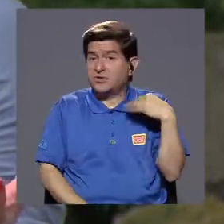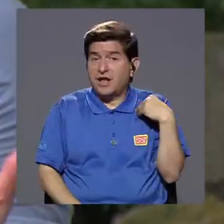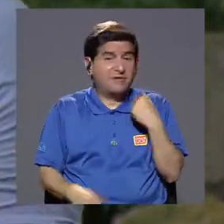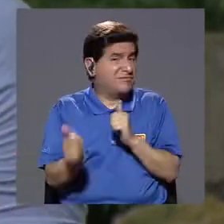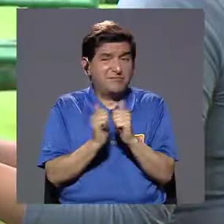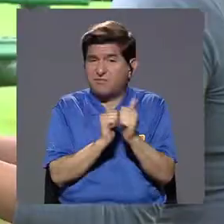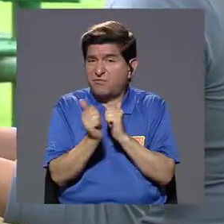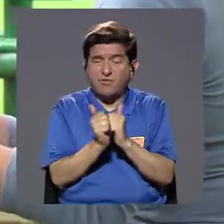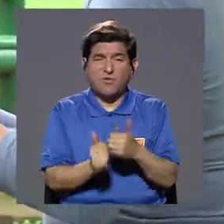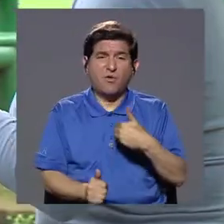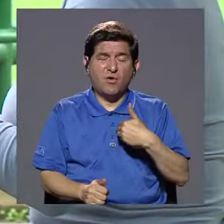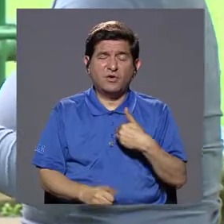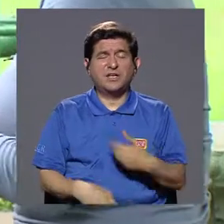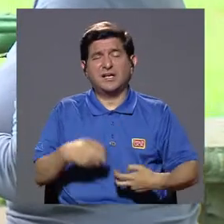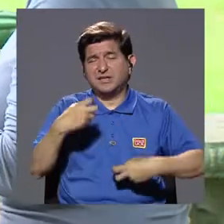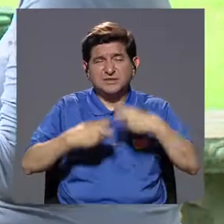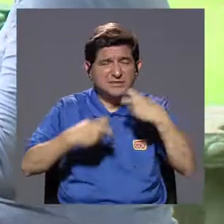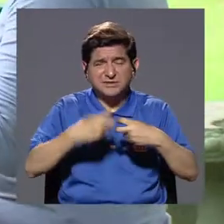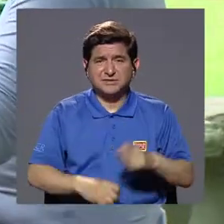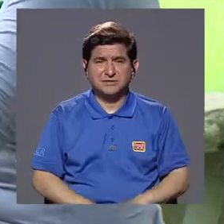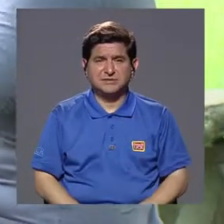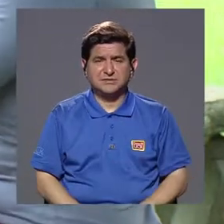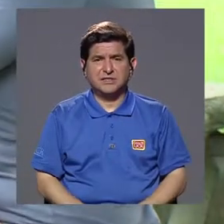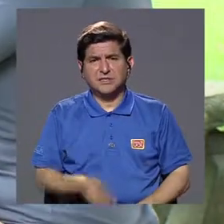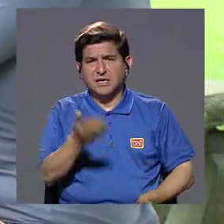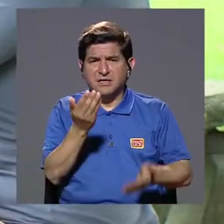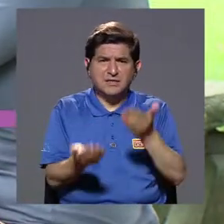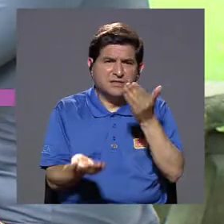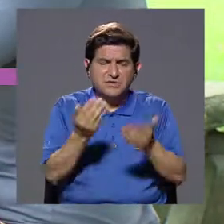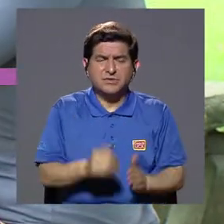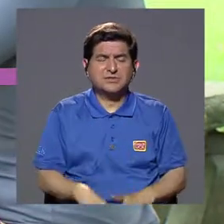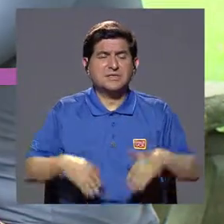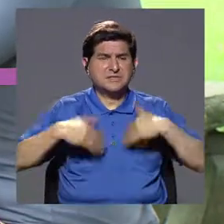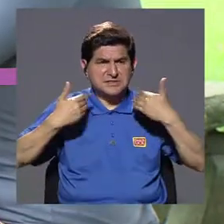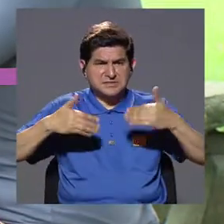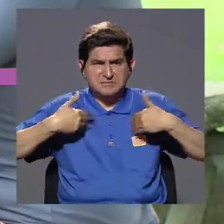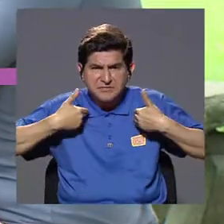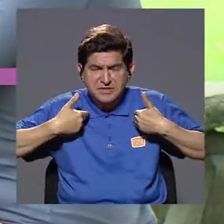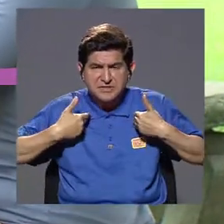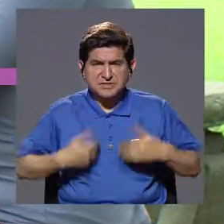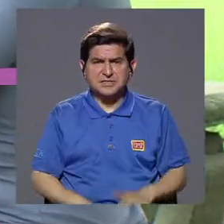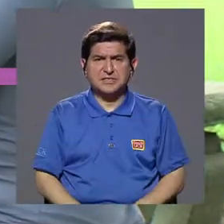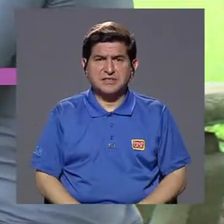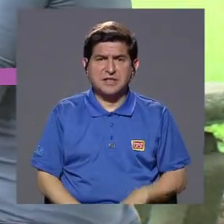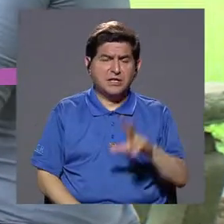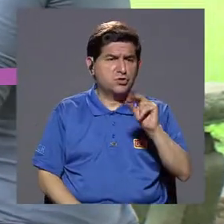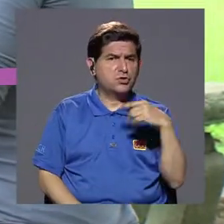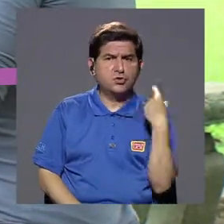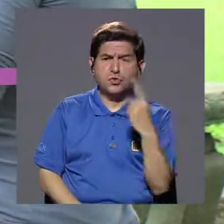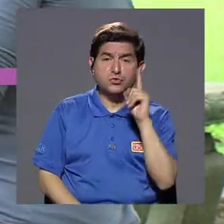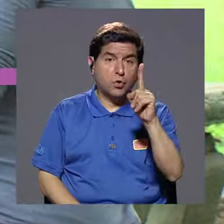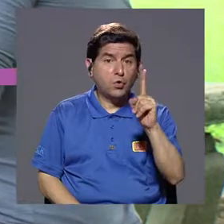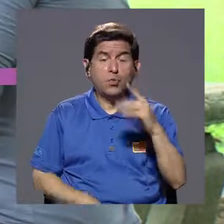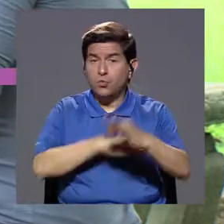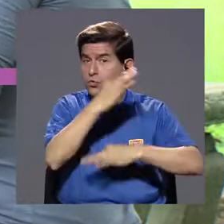la persona no le gusta hacer ejercicios o tiene ciertas dificultades entonces encuentra su felicidad cuestiones tal vez no sea sólo una felicidad